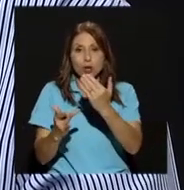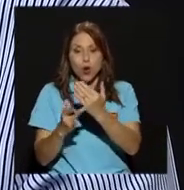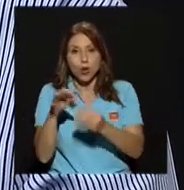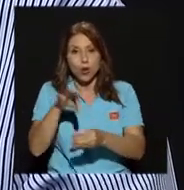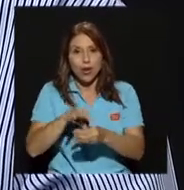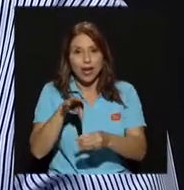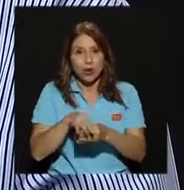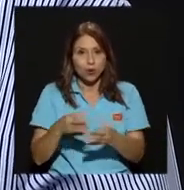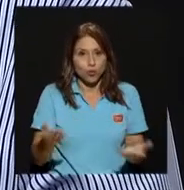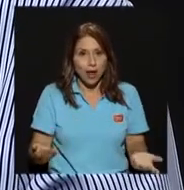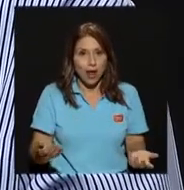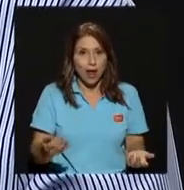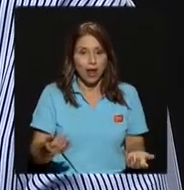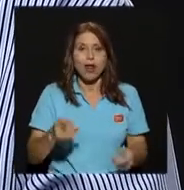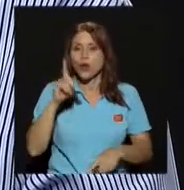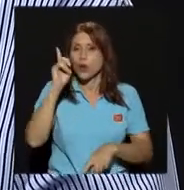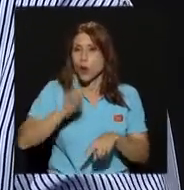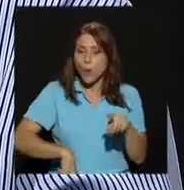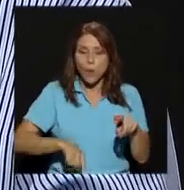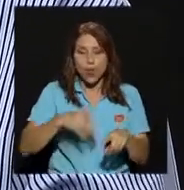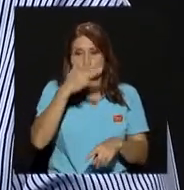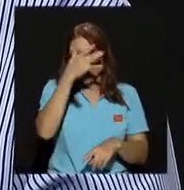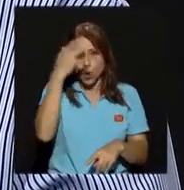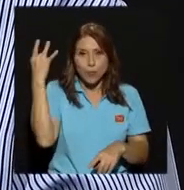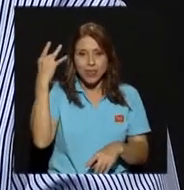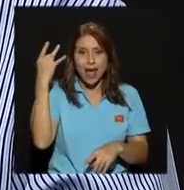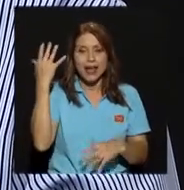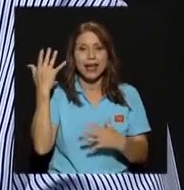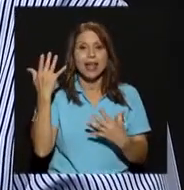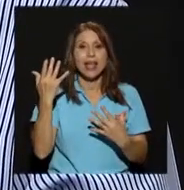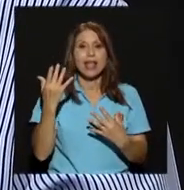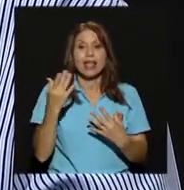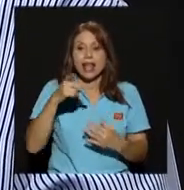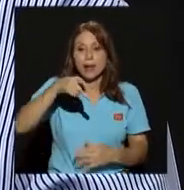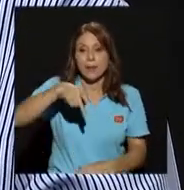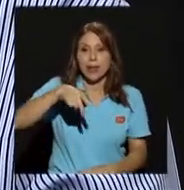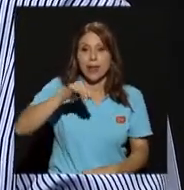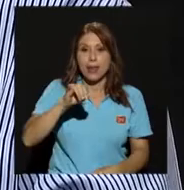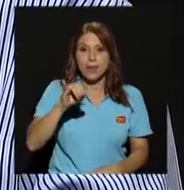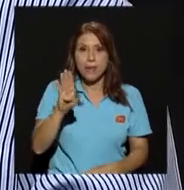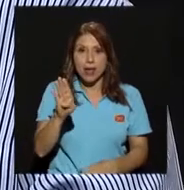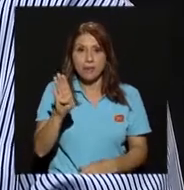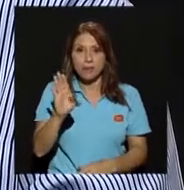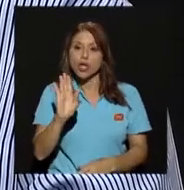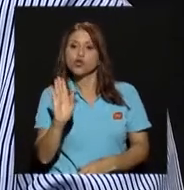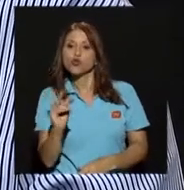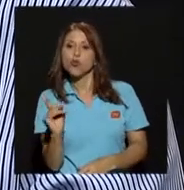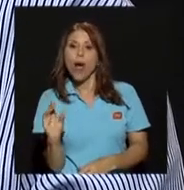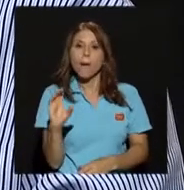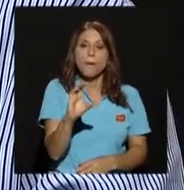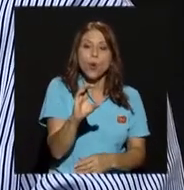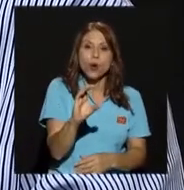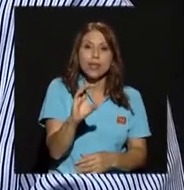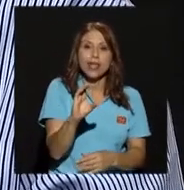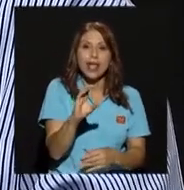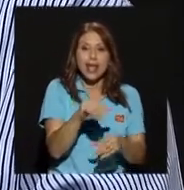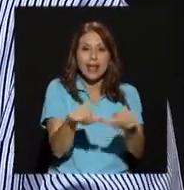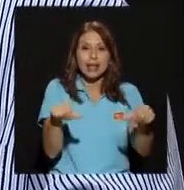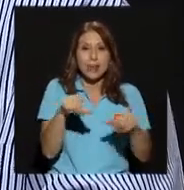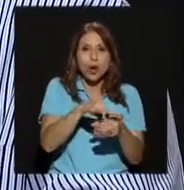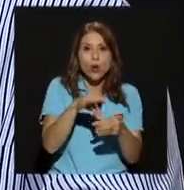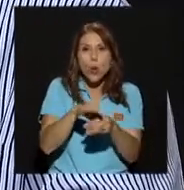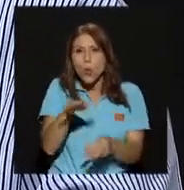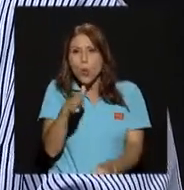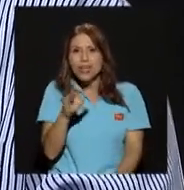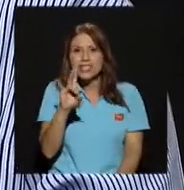podemos olvidar que el aporte del Producto Interno Bruto Agropecuario anda alrededor de un 7%, y que